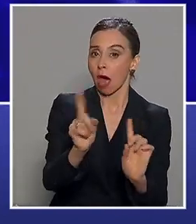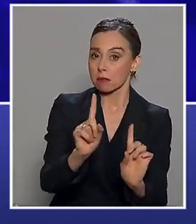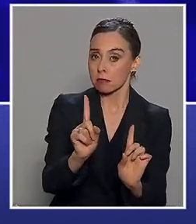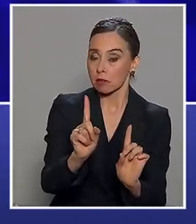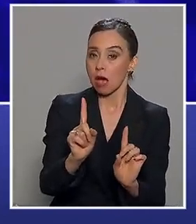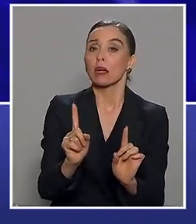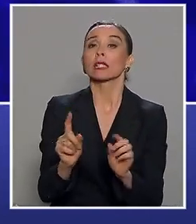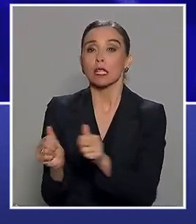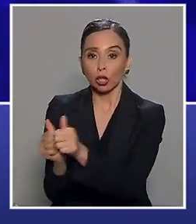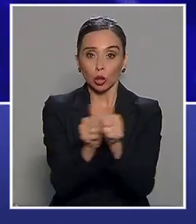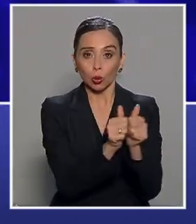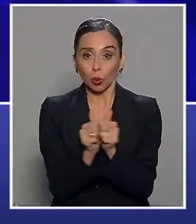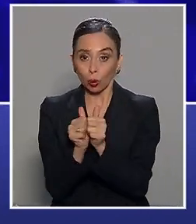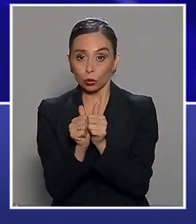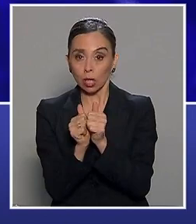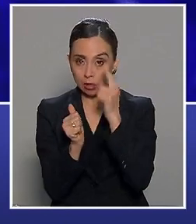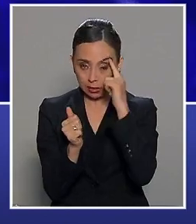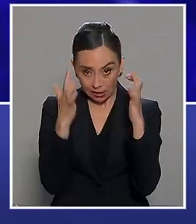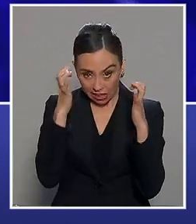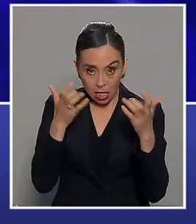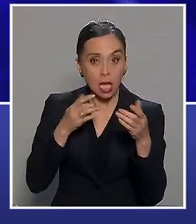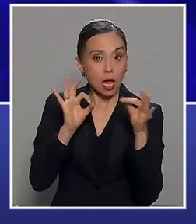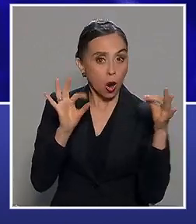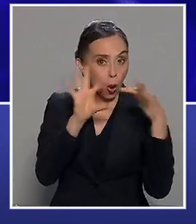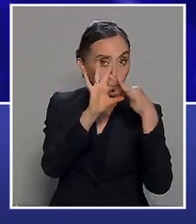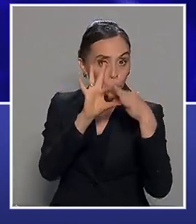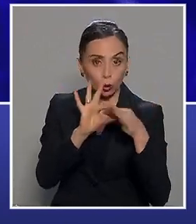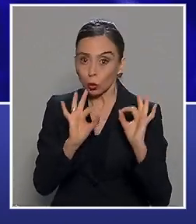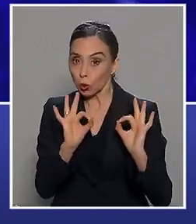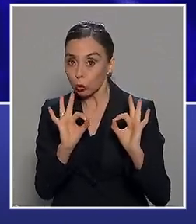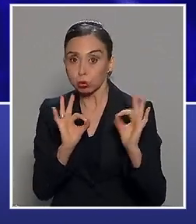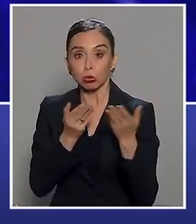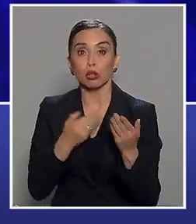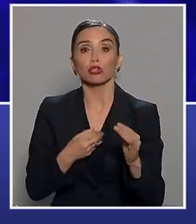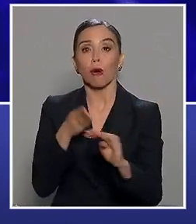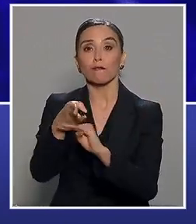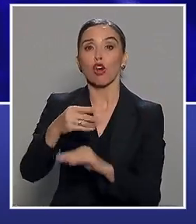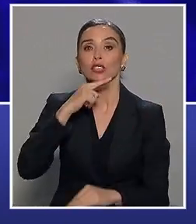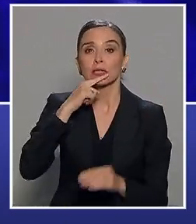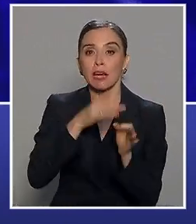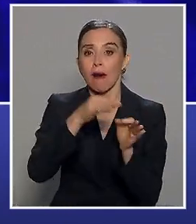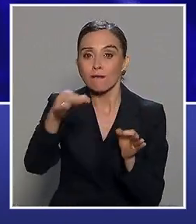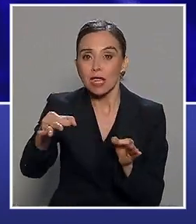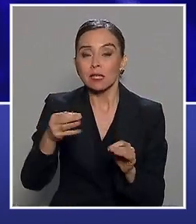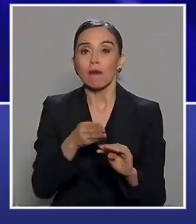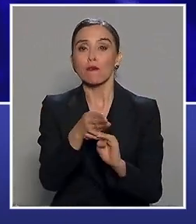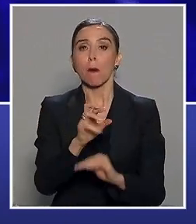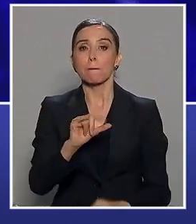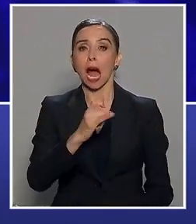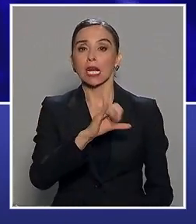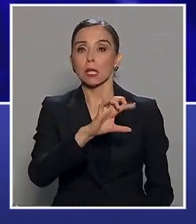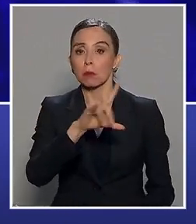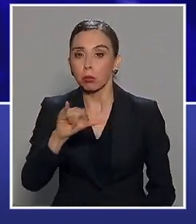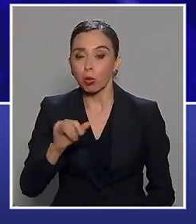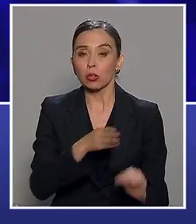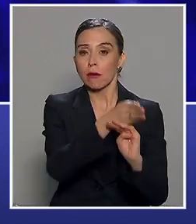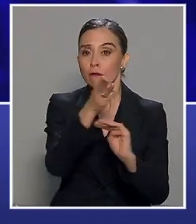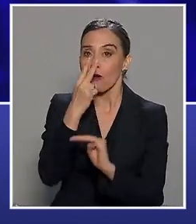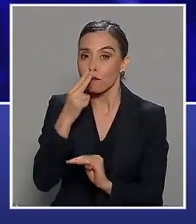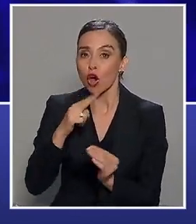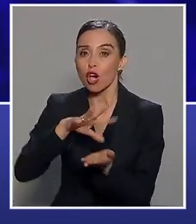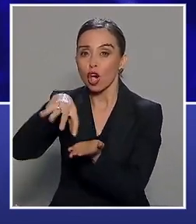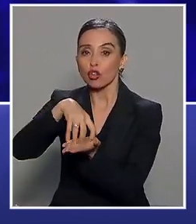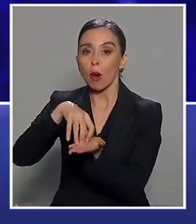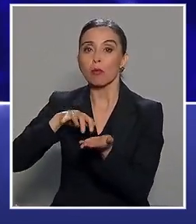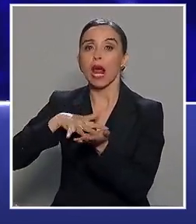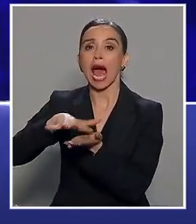juntarnos en función de las convicciones compartidas que lo que yo estoy viendo cuando voy a san fernando cuando voy a panguipulli cuando estoy en río bueno